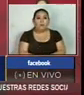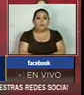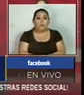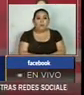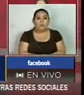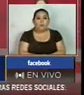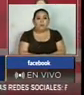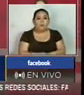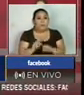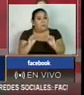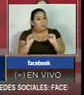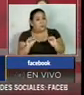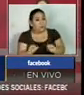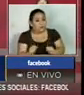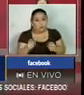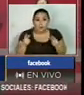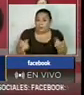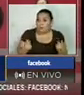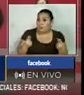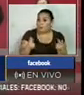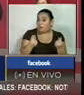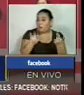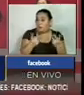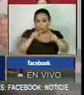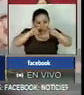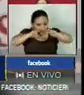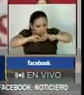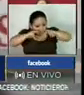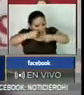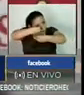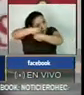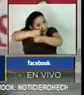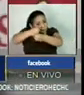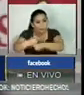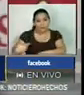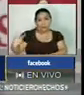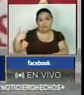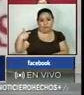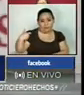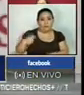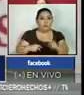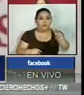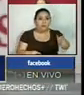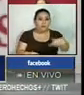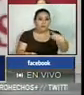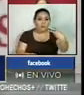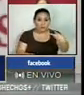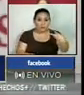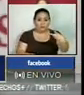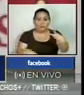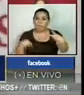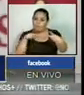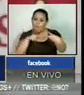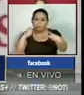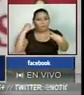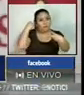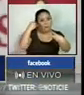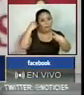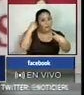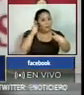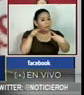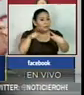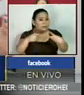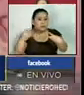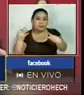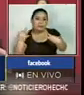pueda llegar lo más pronto posible al desarrollo de una vacuna. Segundo, igualmente importante, que